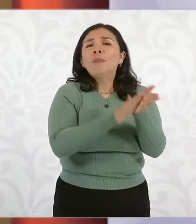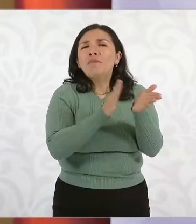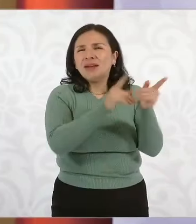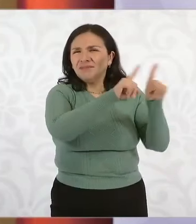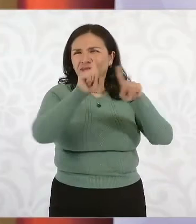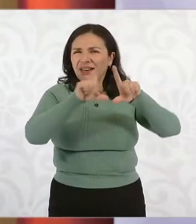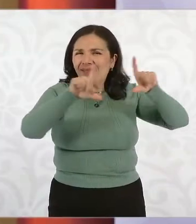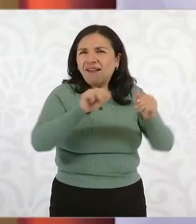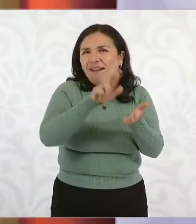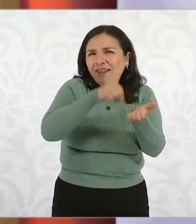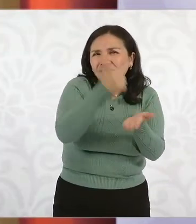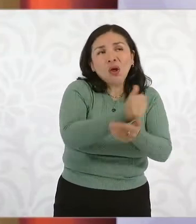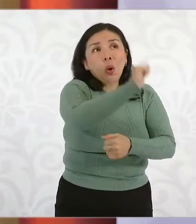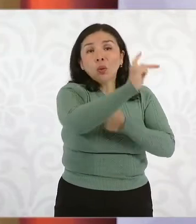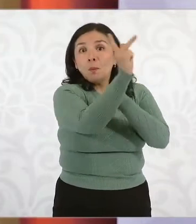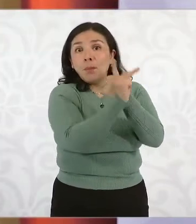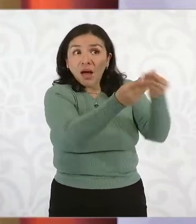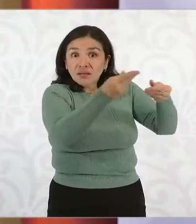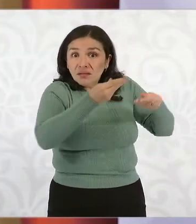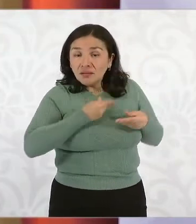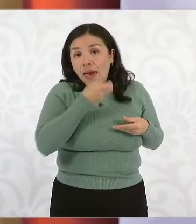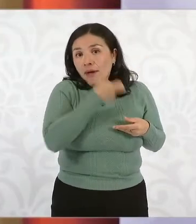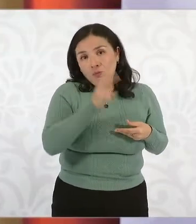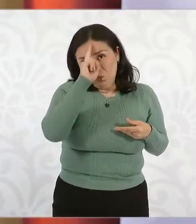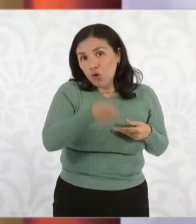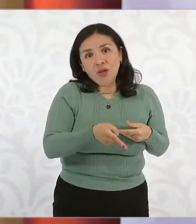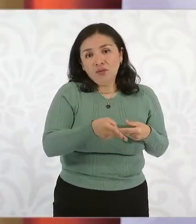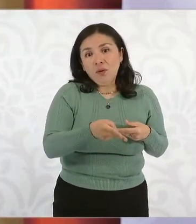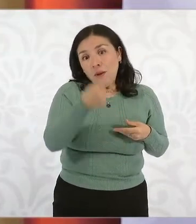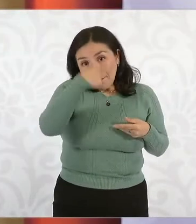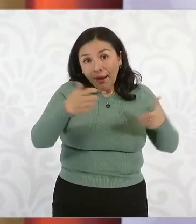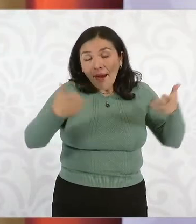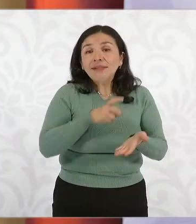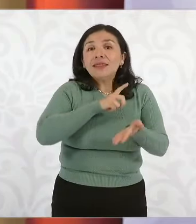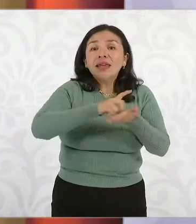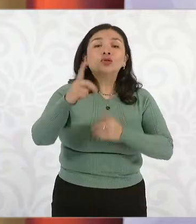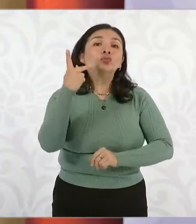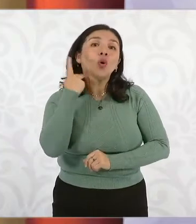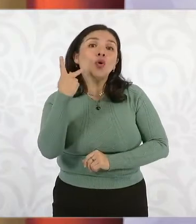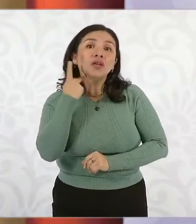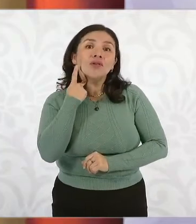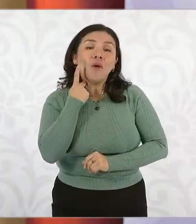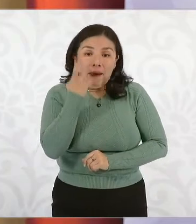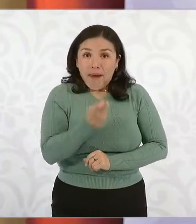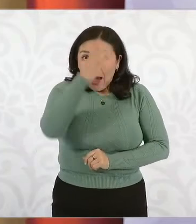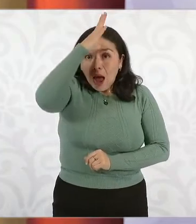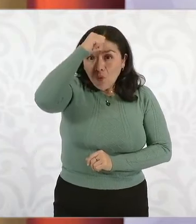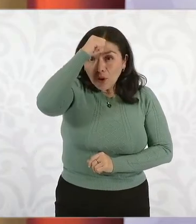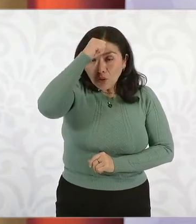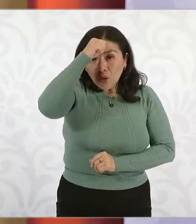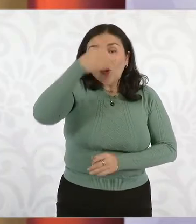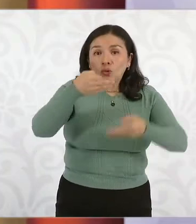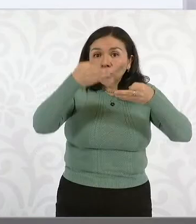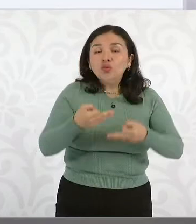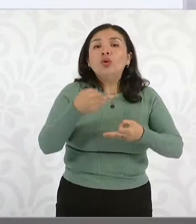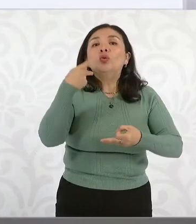identidad expedido por un Estado extranjero, el ejercicio de los derechos políticos inherentes a la